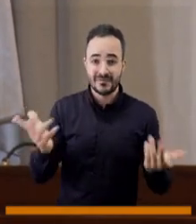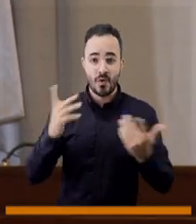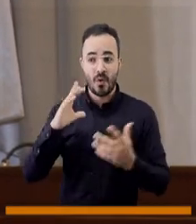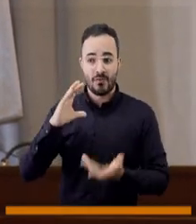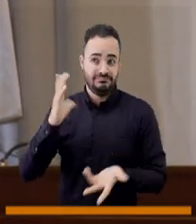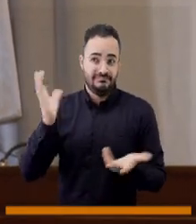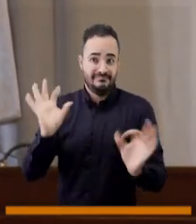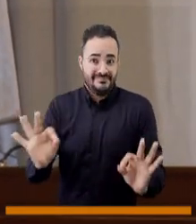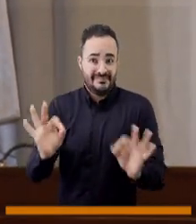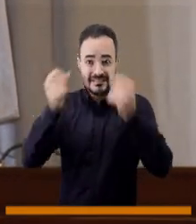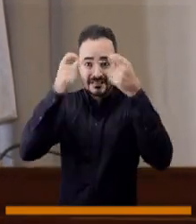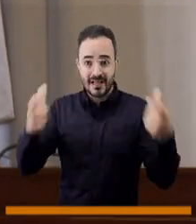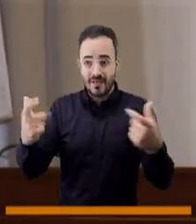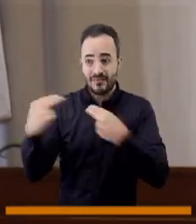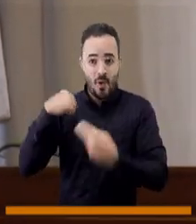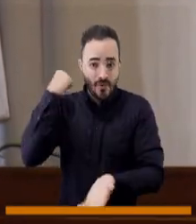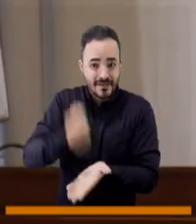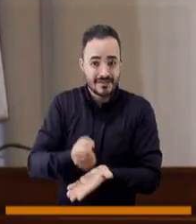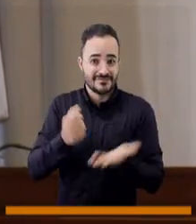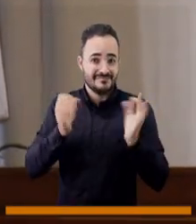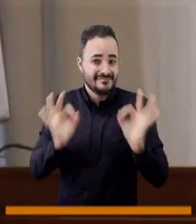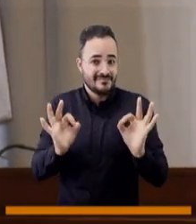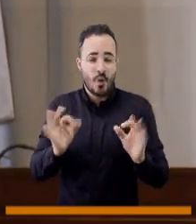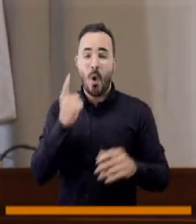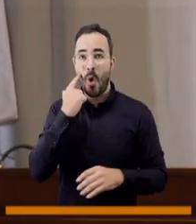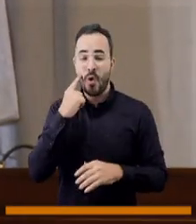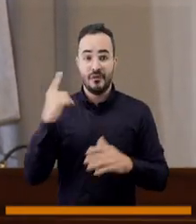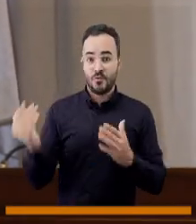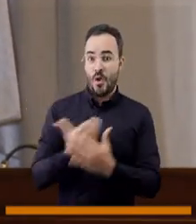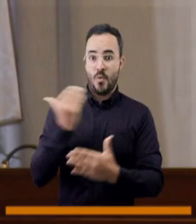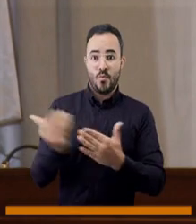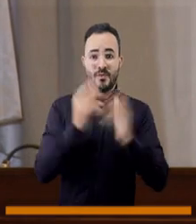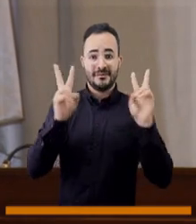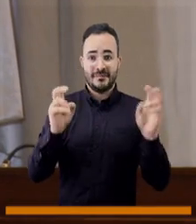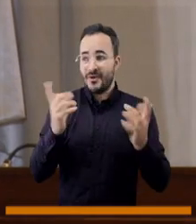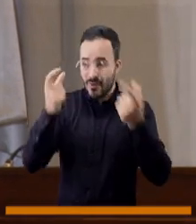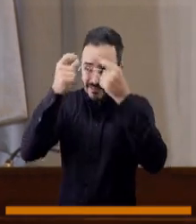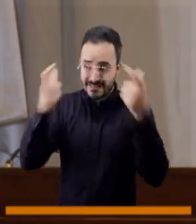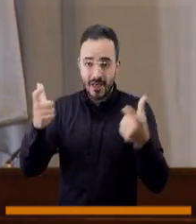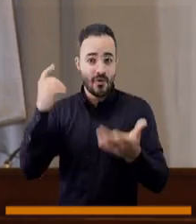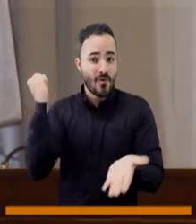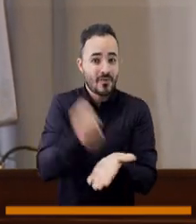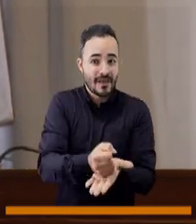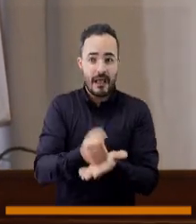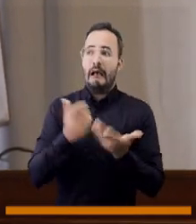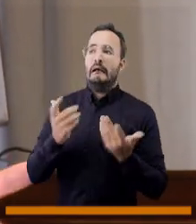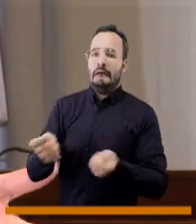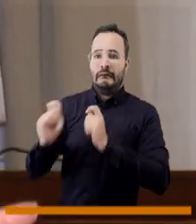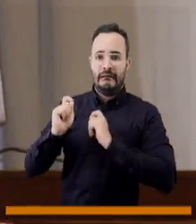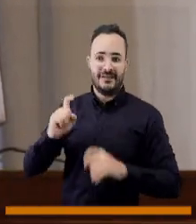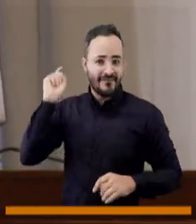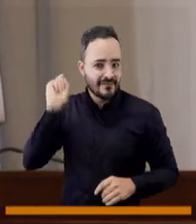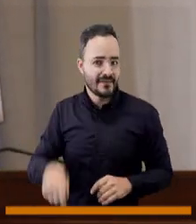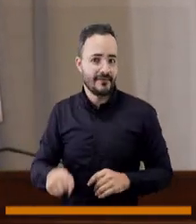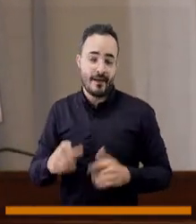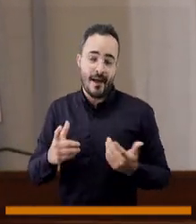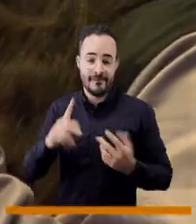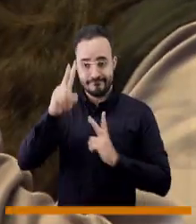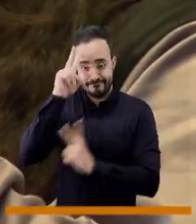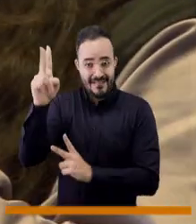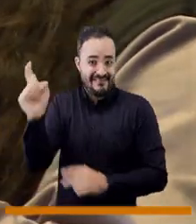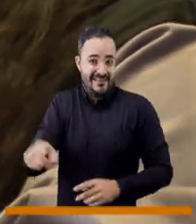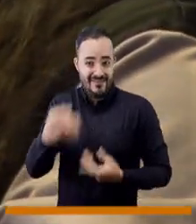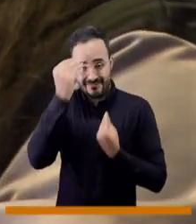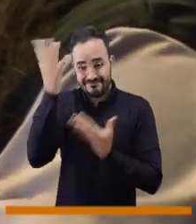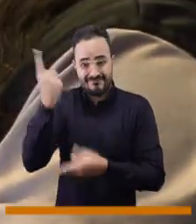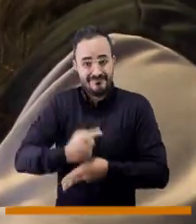que ha suscrito el Estado. Es decir, no estamos innovando nada nuevo. Uh-huh. Son obligaciones estatales que simplemente deben de cumplirse. Aquí